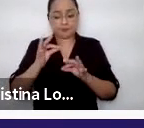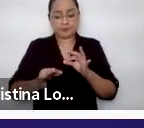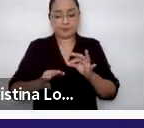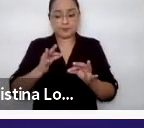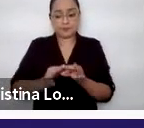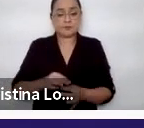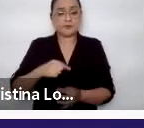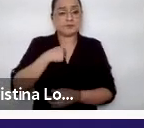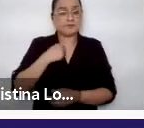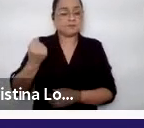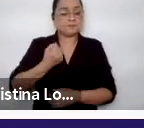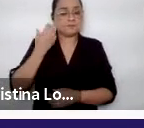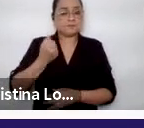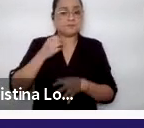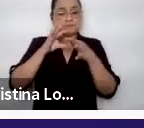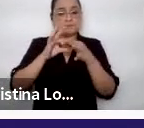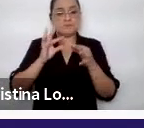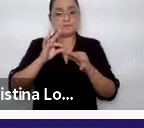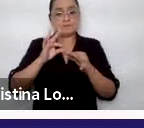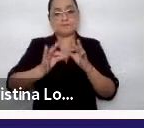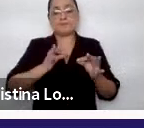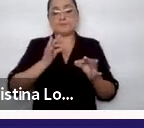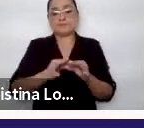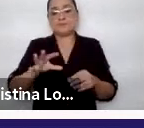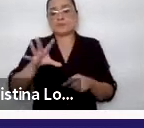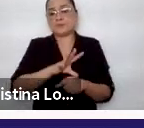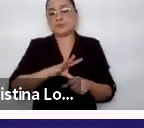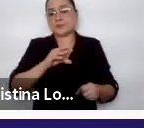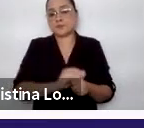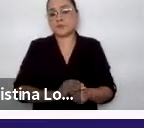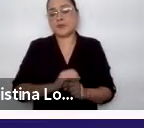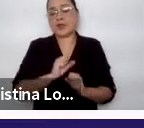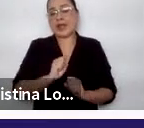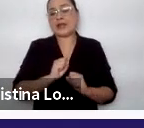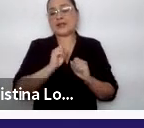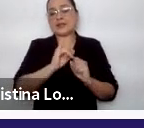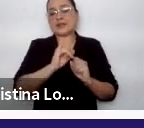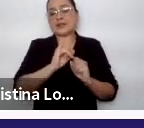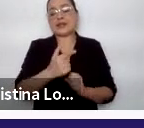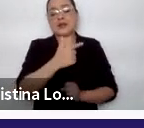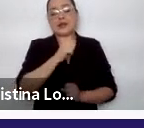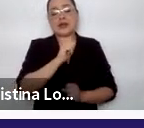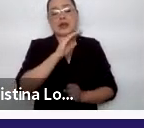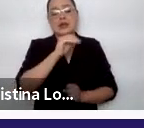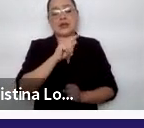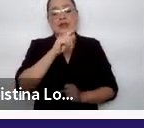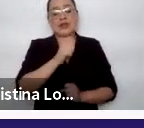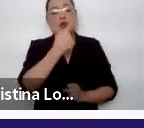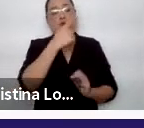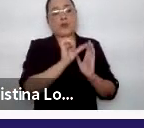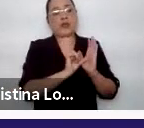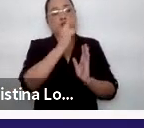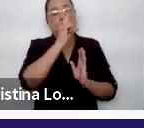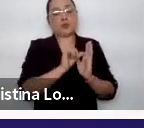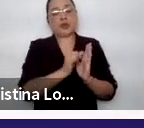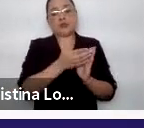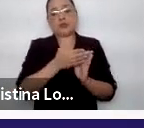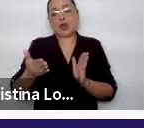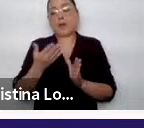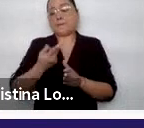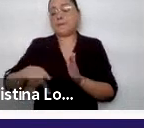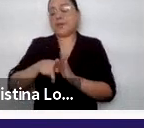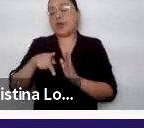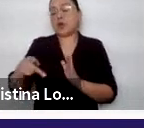terminamos la exposición en términos generales de lo que es la Gaceta del Semanario Judicial de la Federación y quedo a sus órdenes